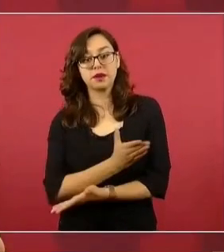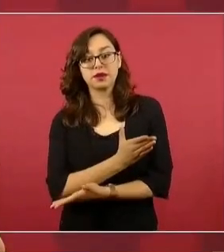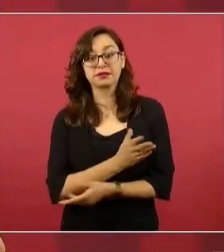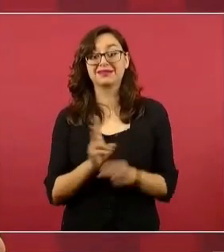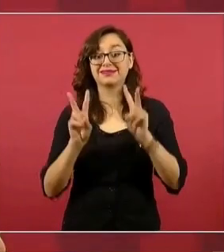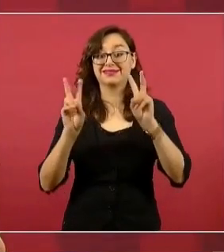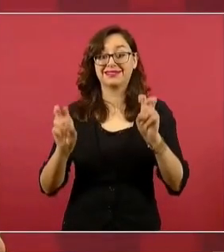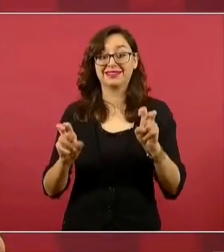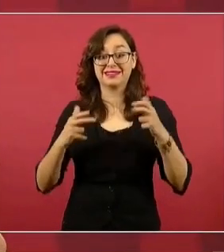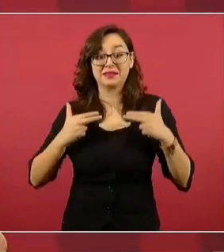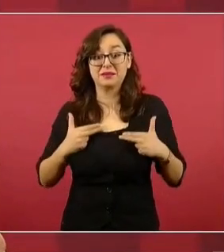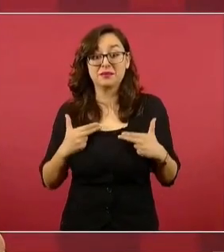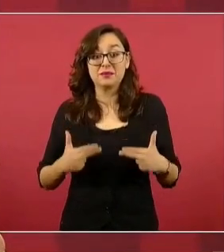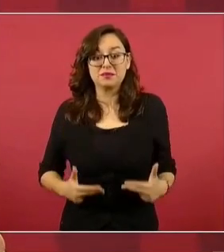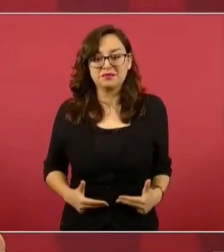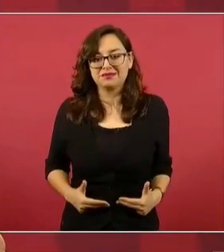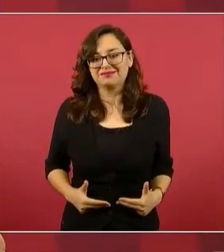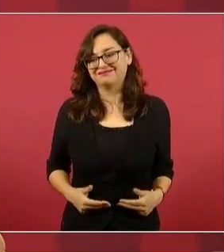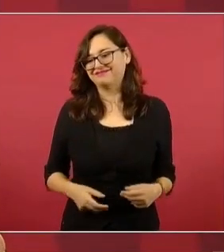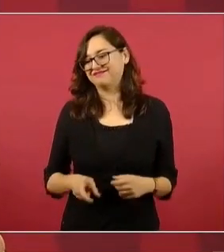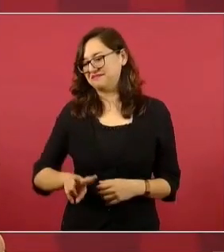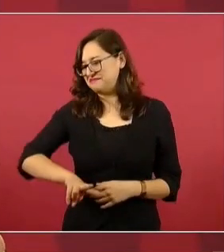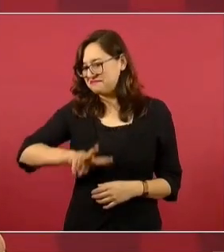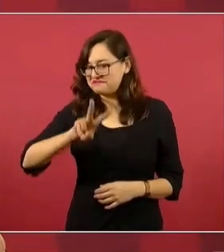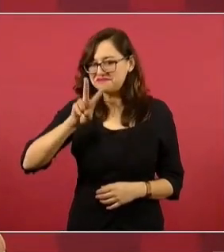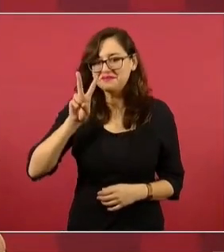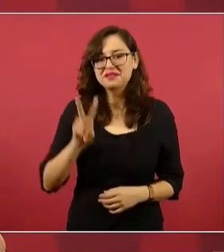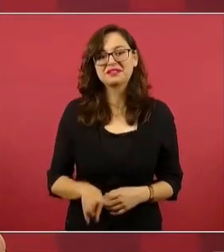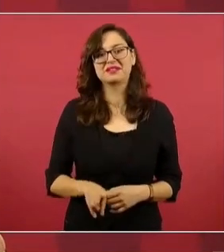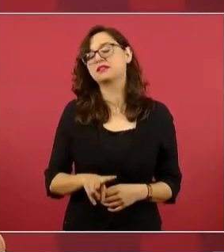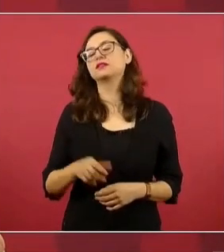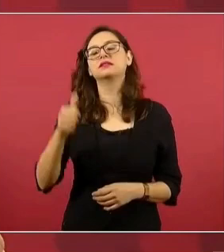no hay duda de que se tiene que